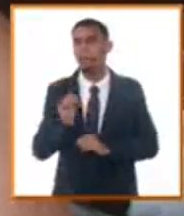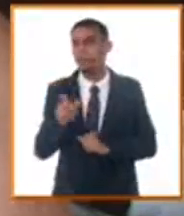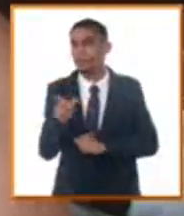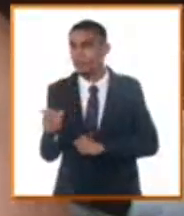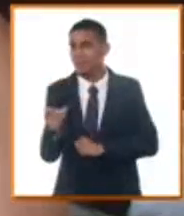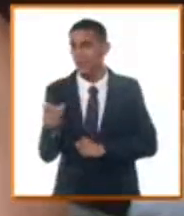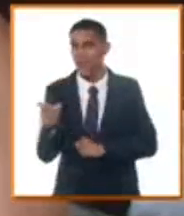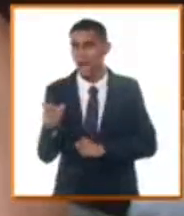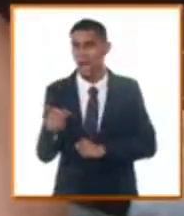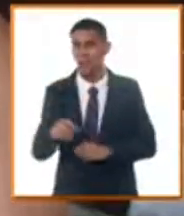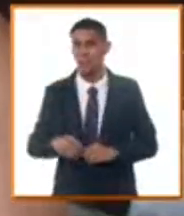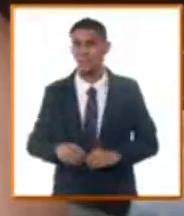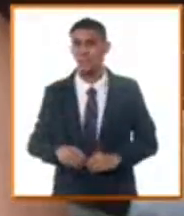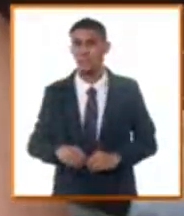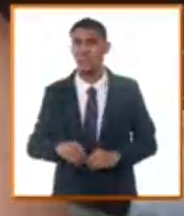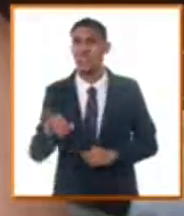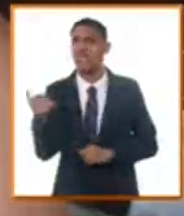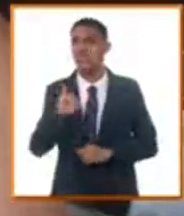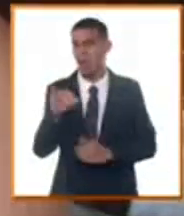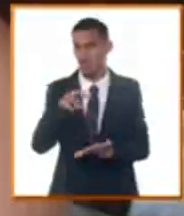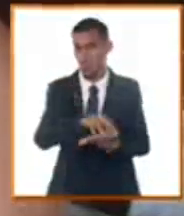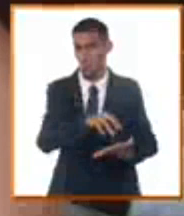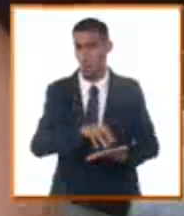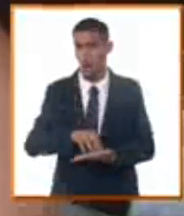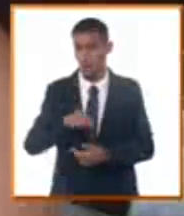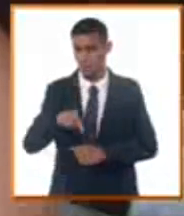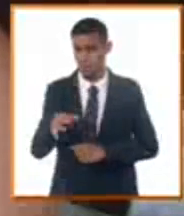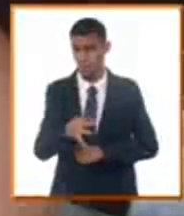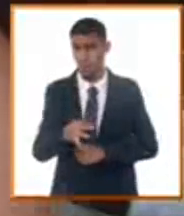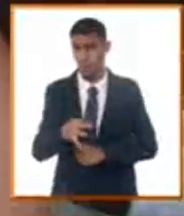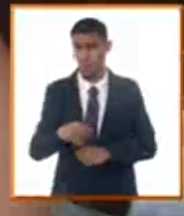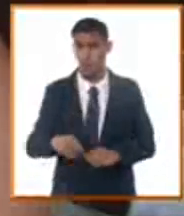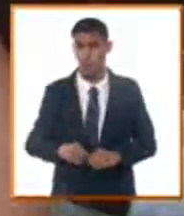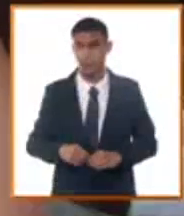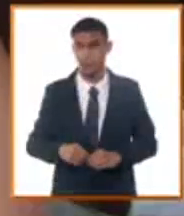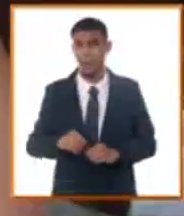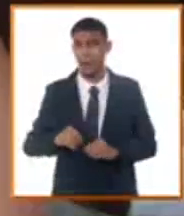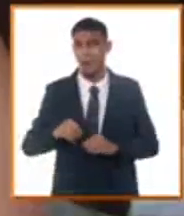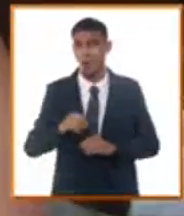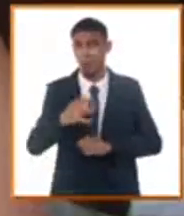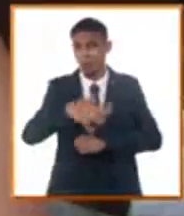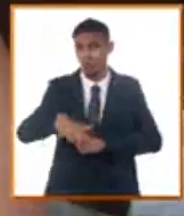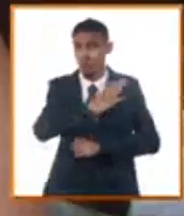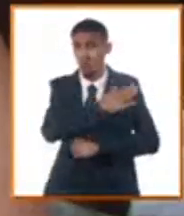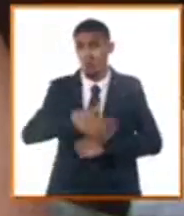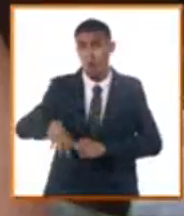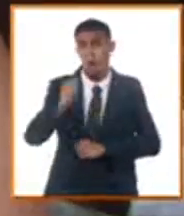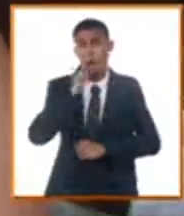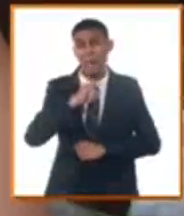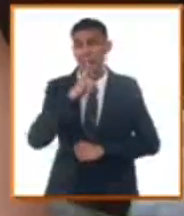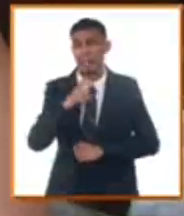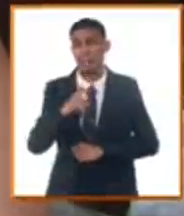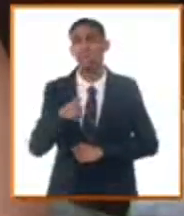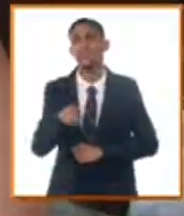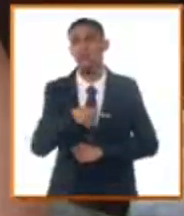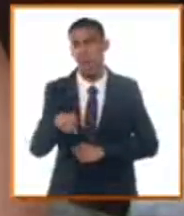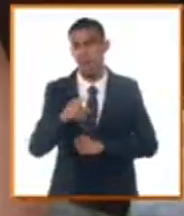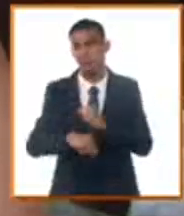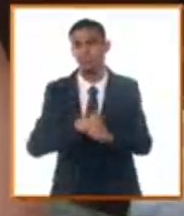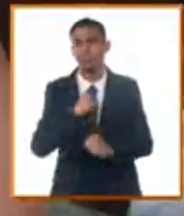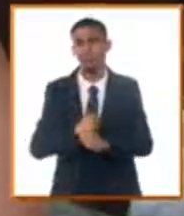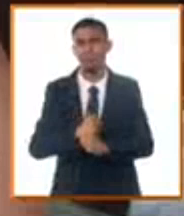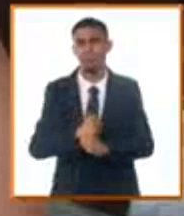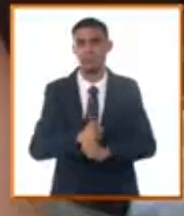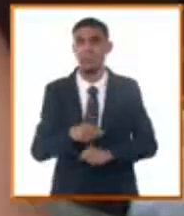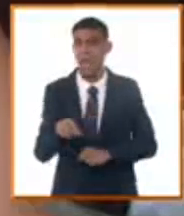en 6 comunidades de la Isla de la Juventud, que son de zonas más rurales. Específicamente empezamos también por Costa Sur, donde ahora